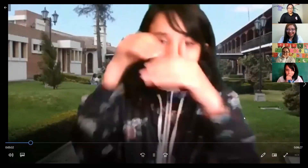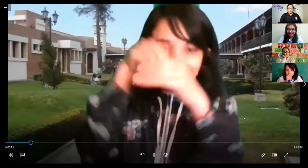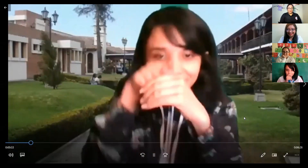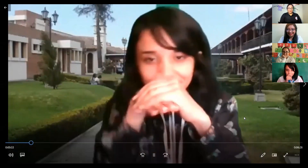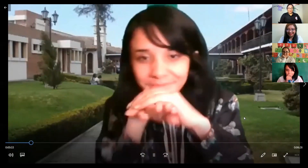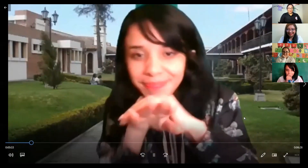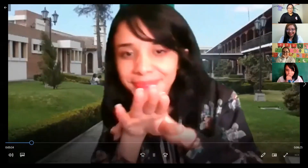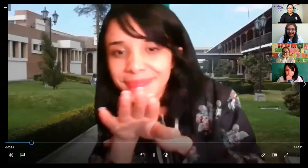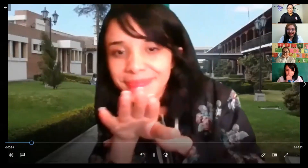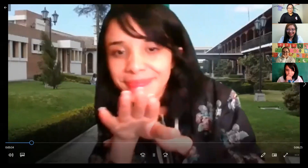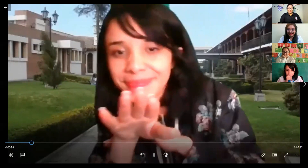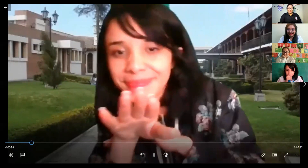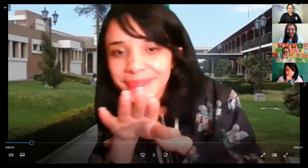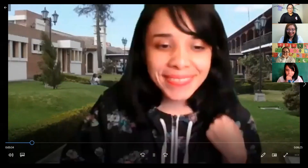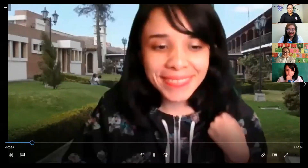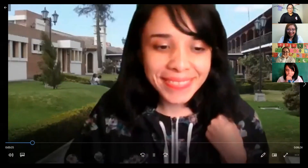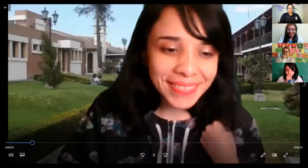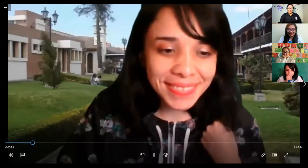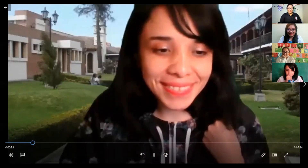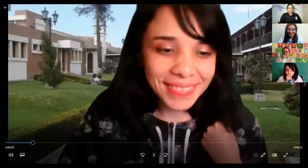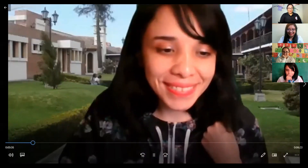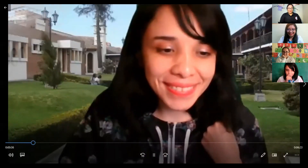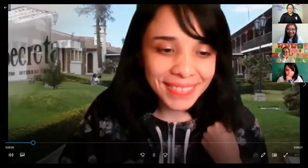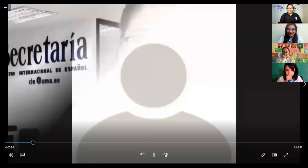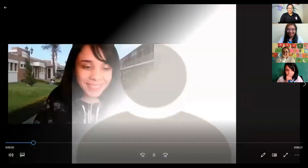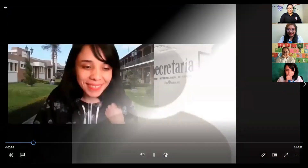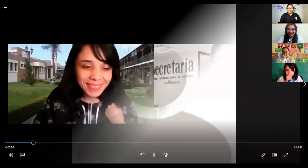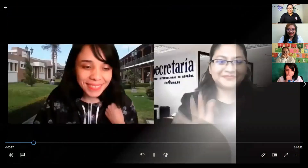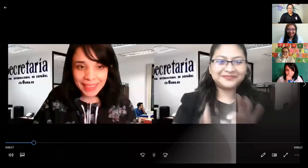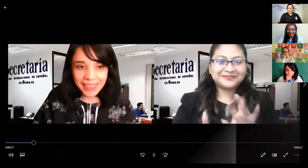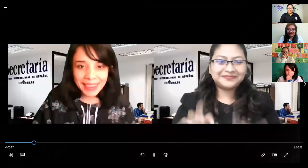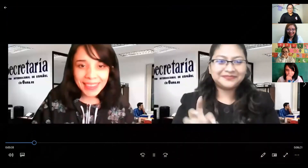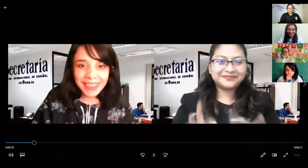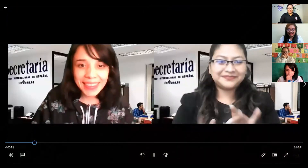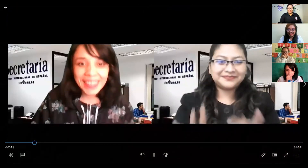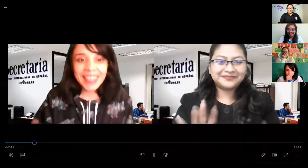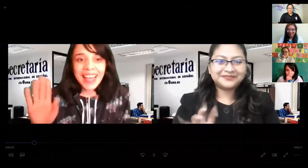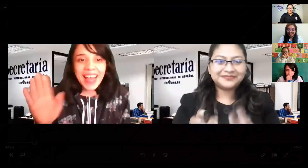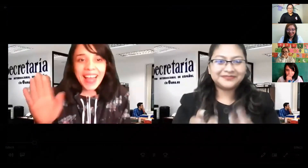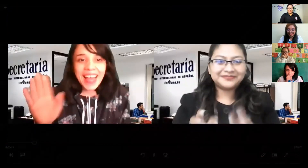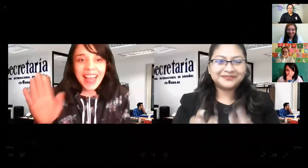estudiar en la universidad. Se encuentra con la secretaria para pedirle información.